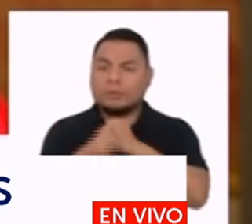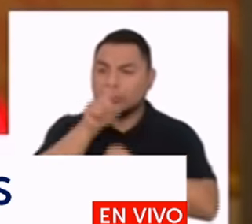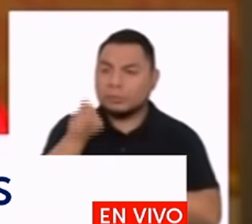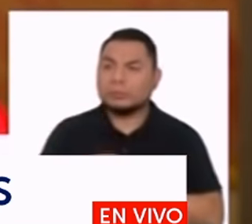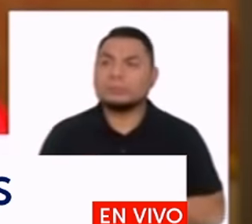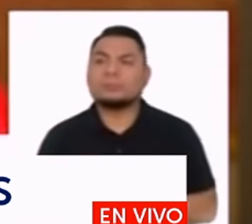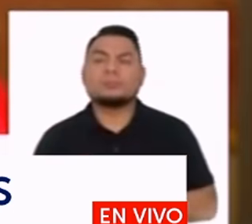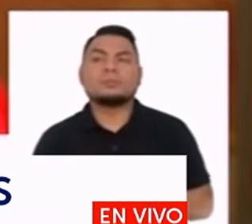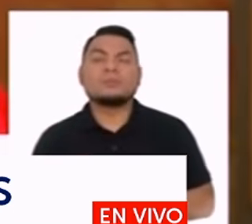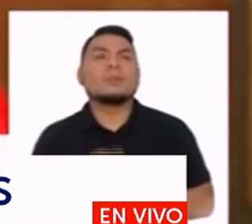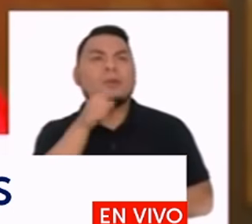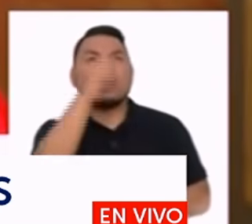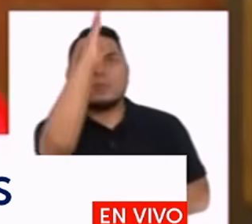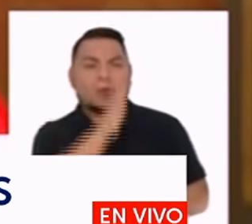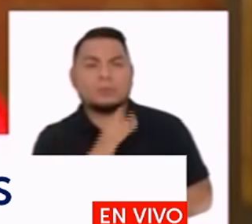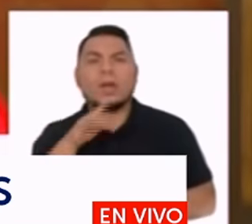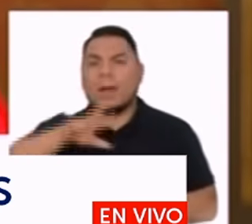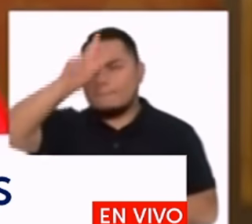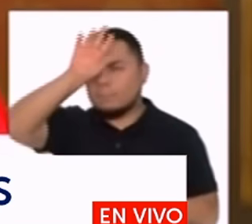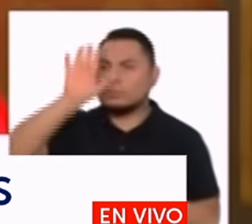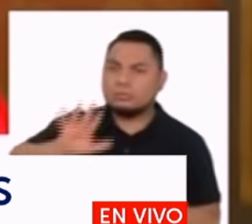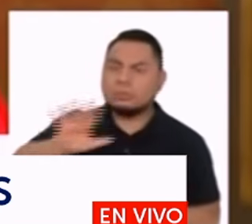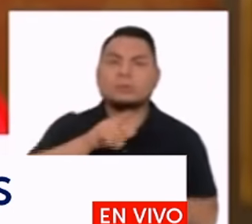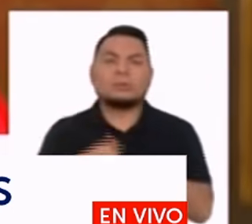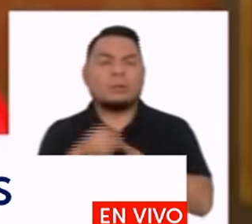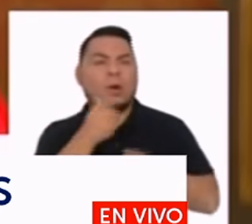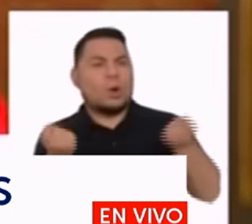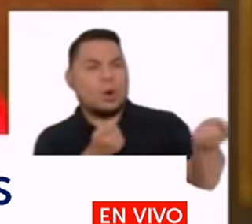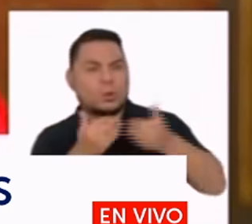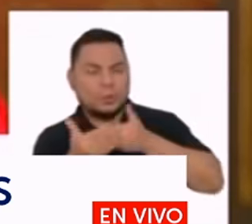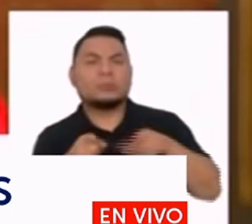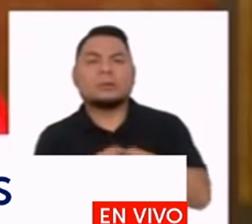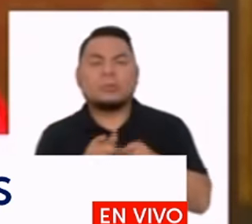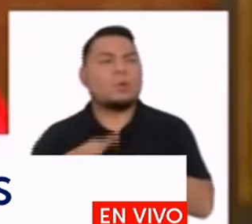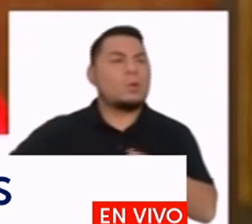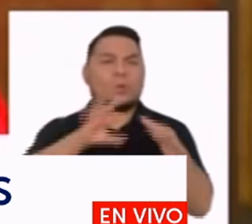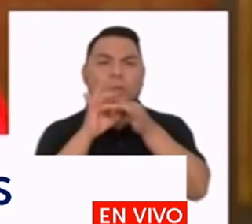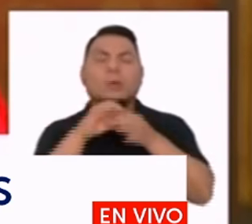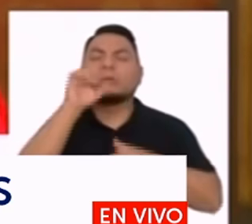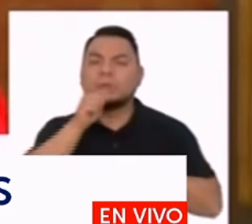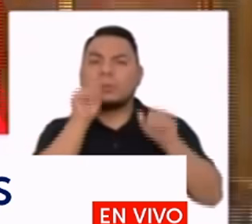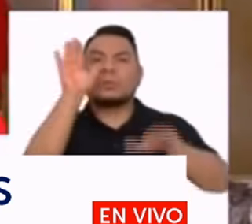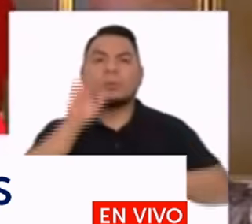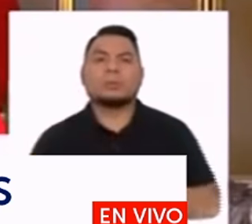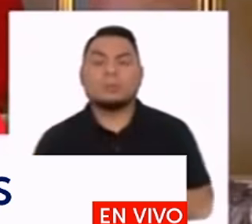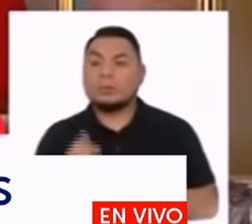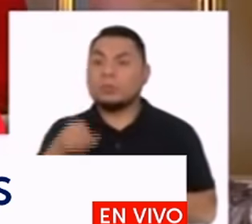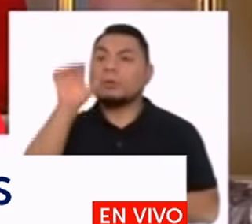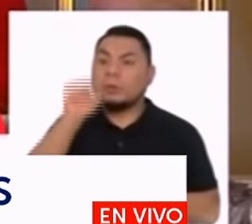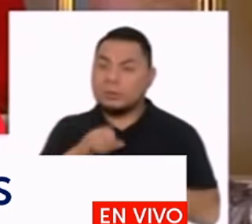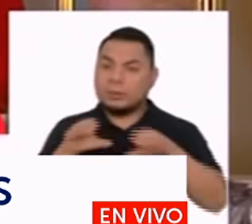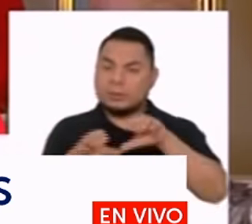confío. Por Dios, por la patria, por la gobernabilidad y la más amplia unidad, sí, juro. Si así